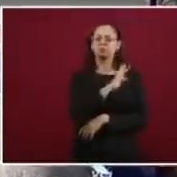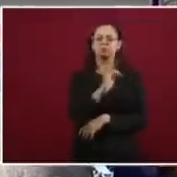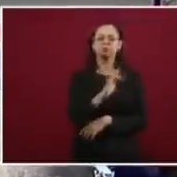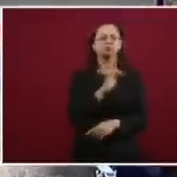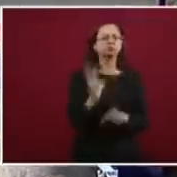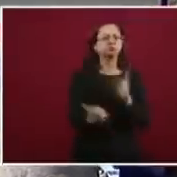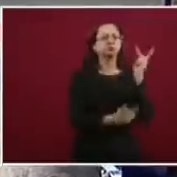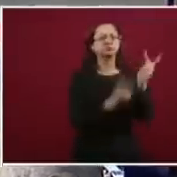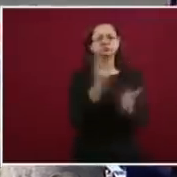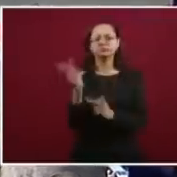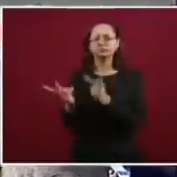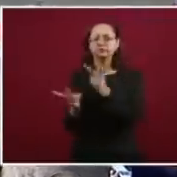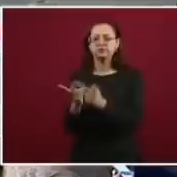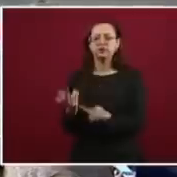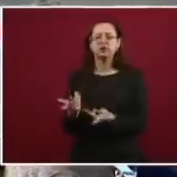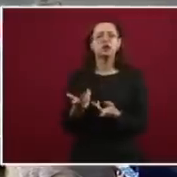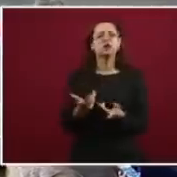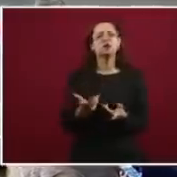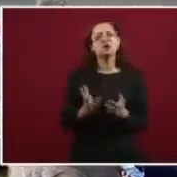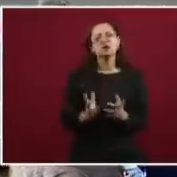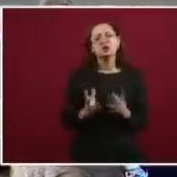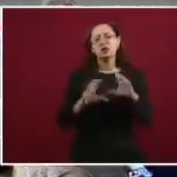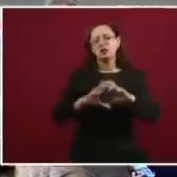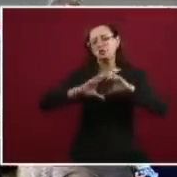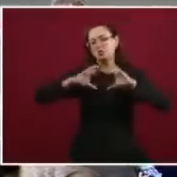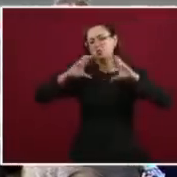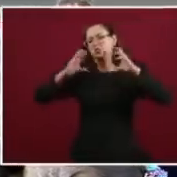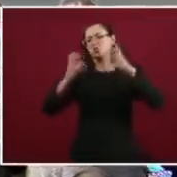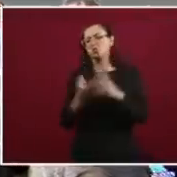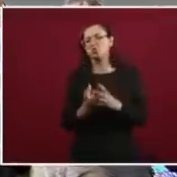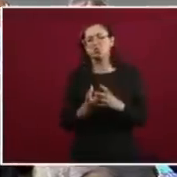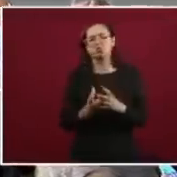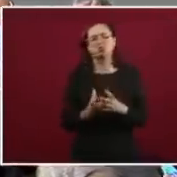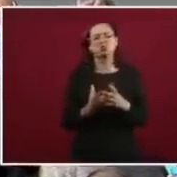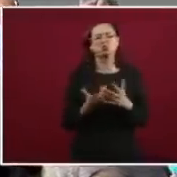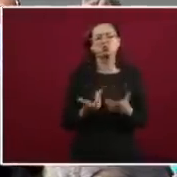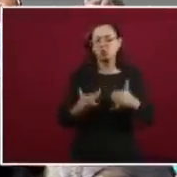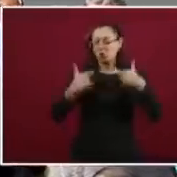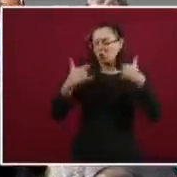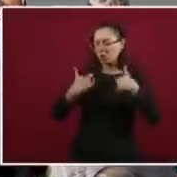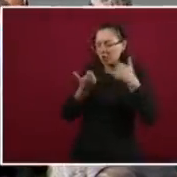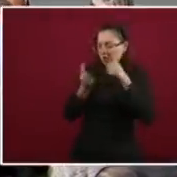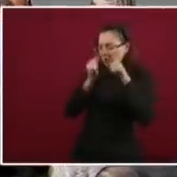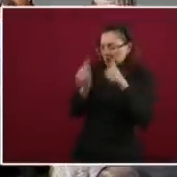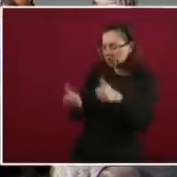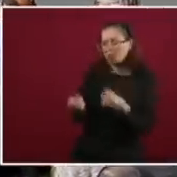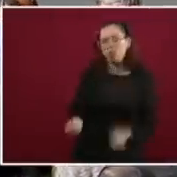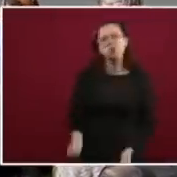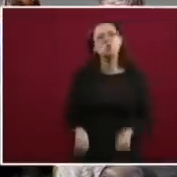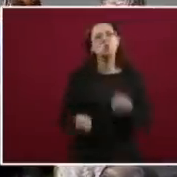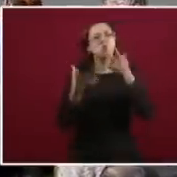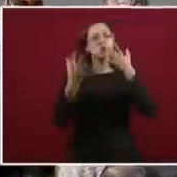cuántas campañas hay en el mundo de atención a los jóvenes